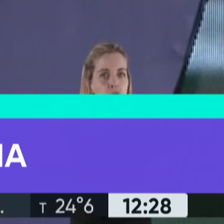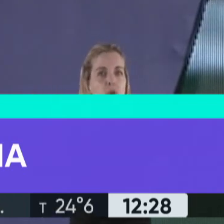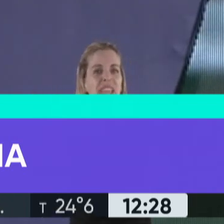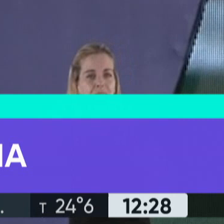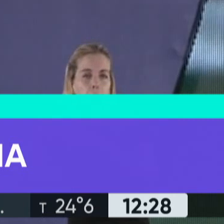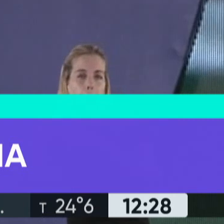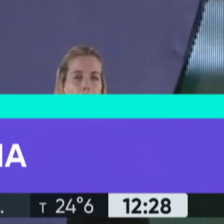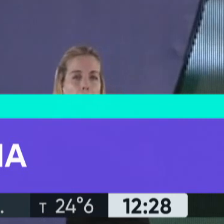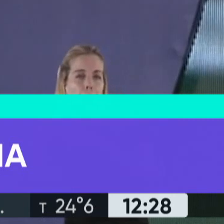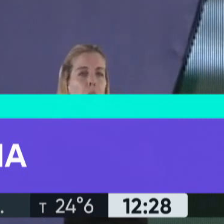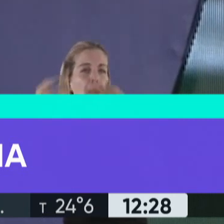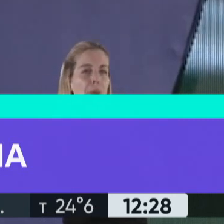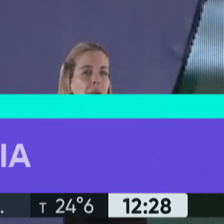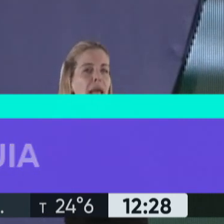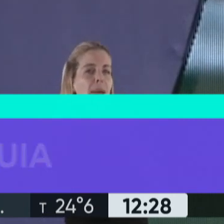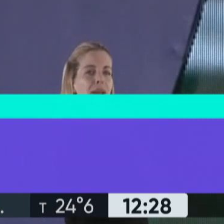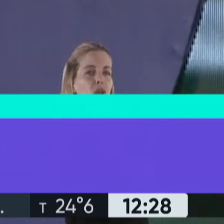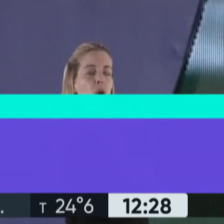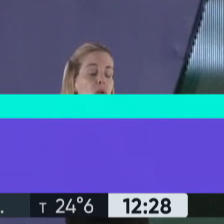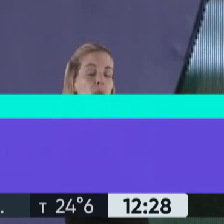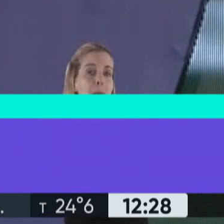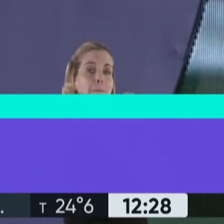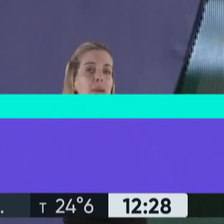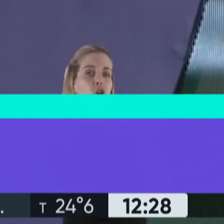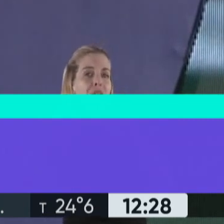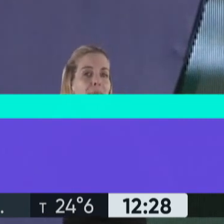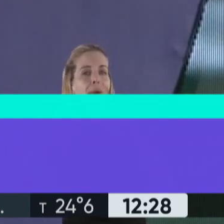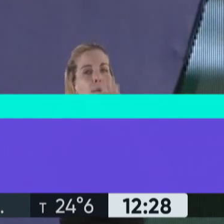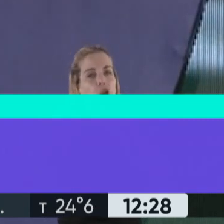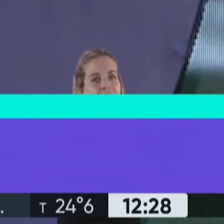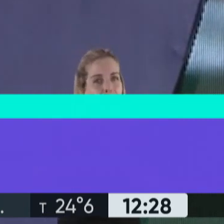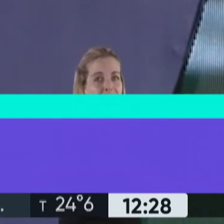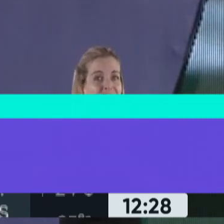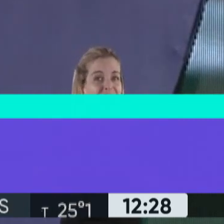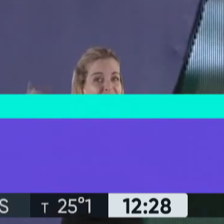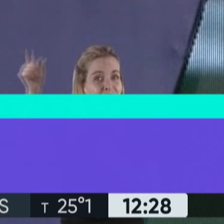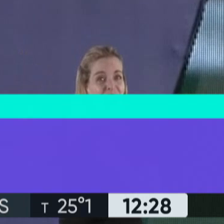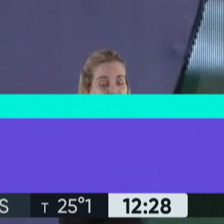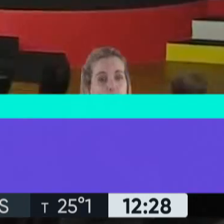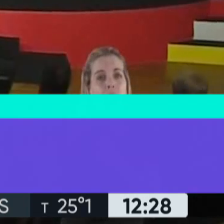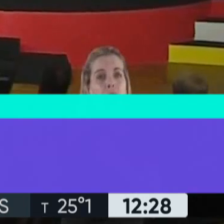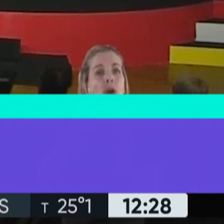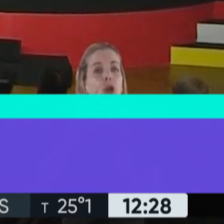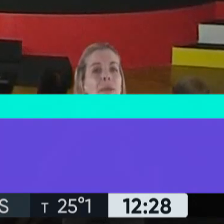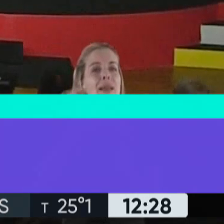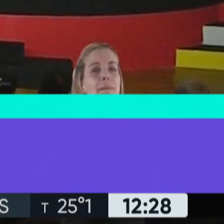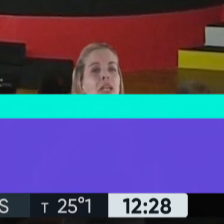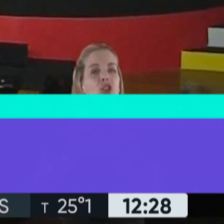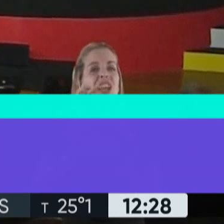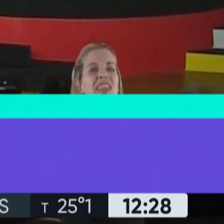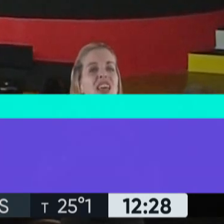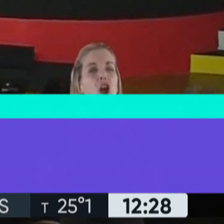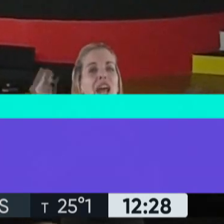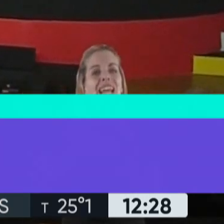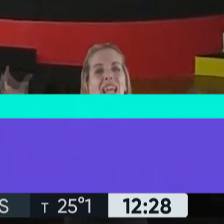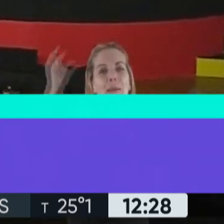el fallido programa stand-by por el que se desembolsaron 44.000 millones de dólares que se